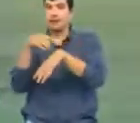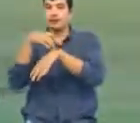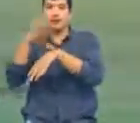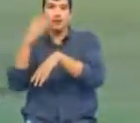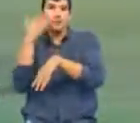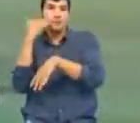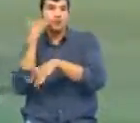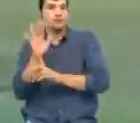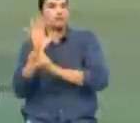encarar la liga